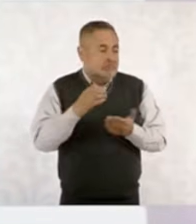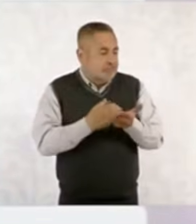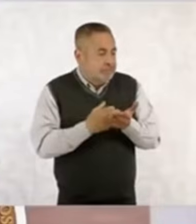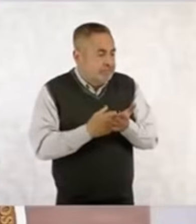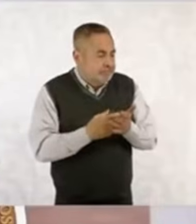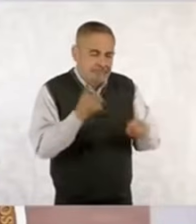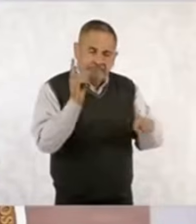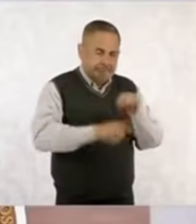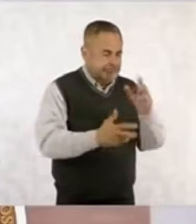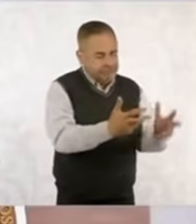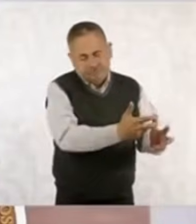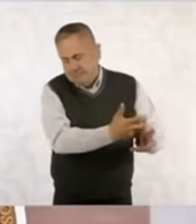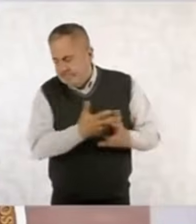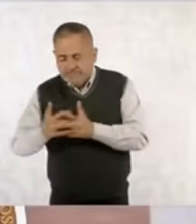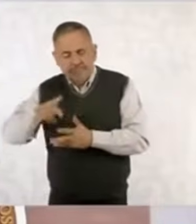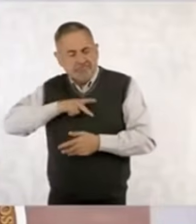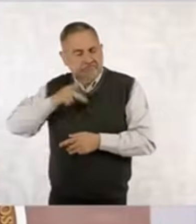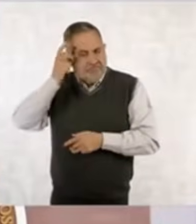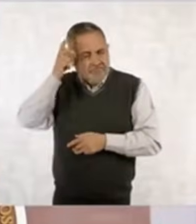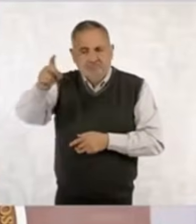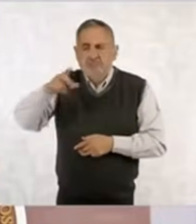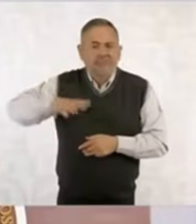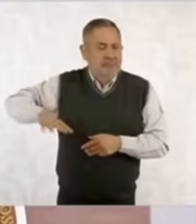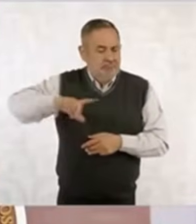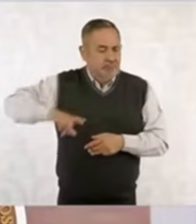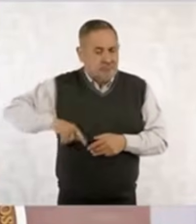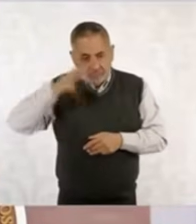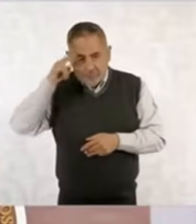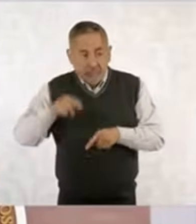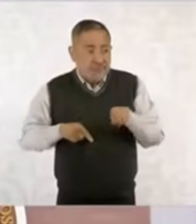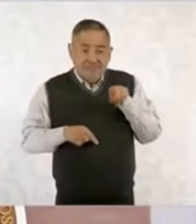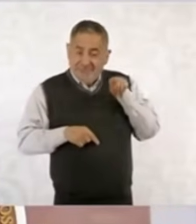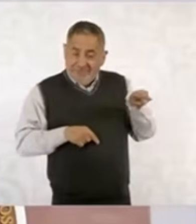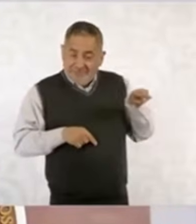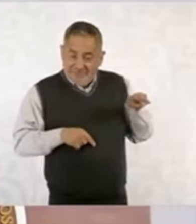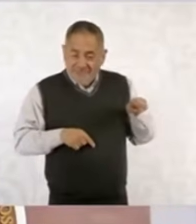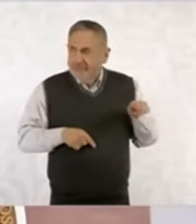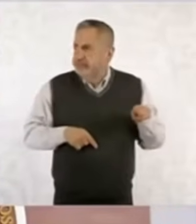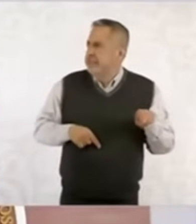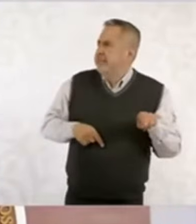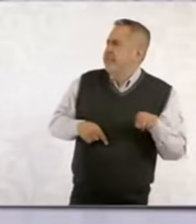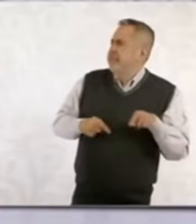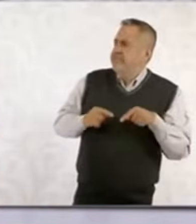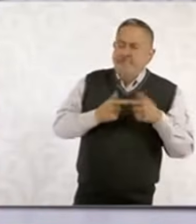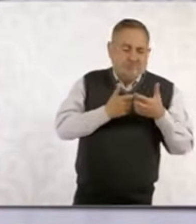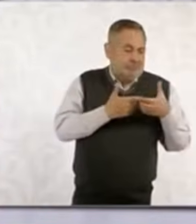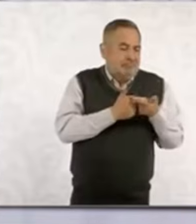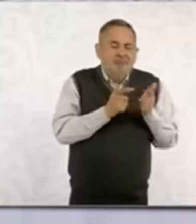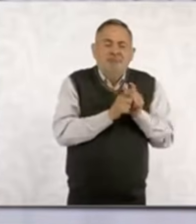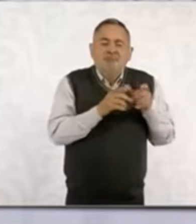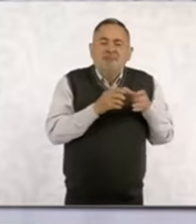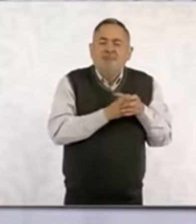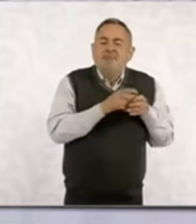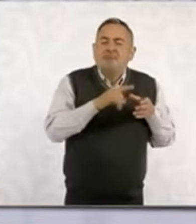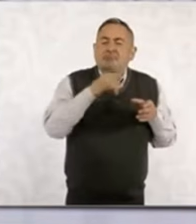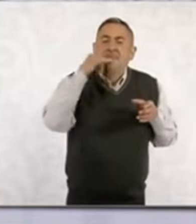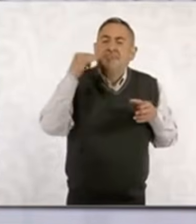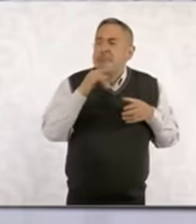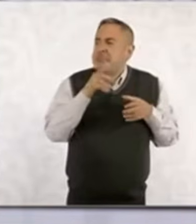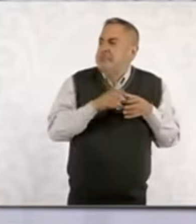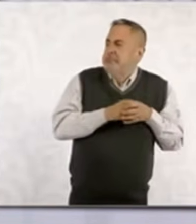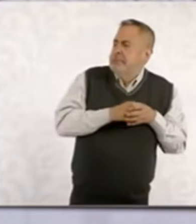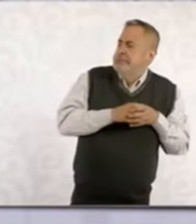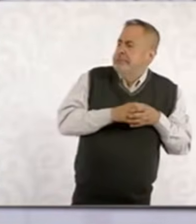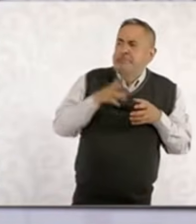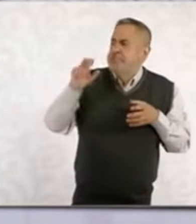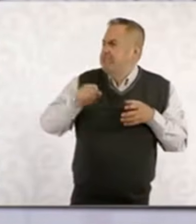no le parece a grupos de la oligarquía chilena ni a